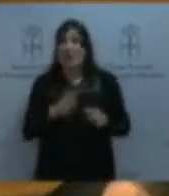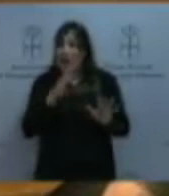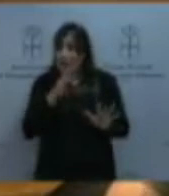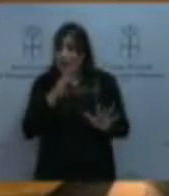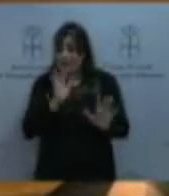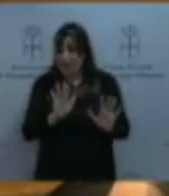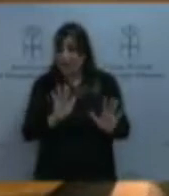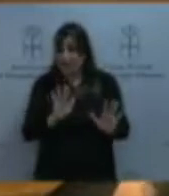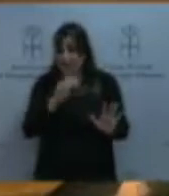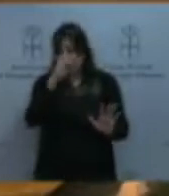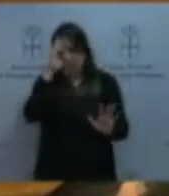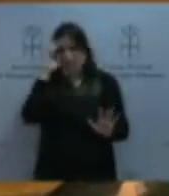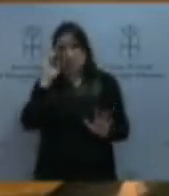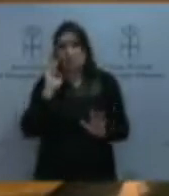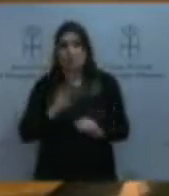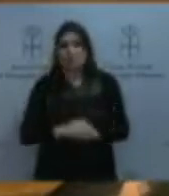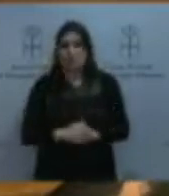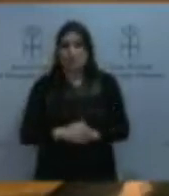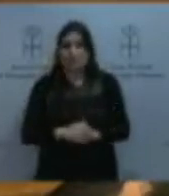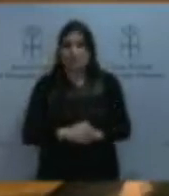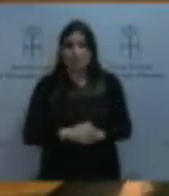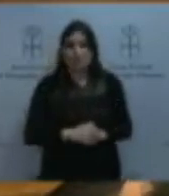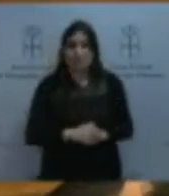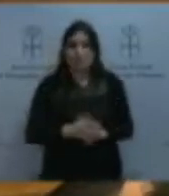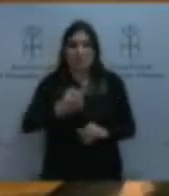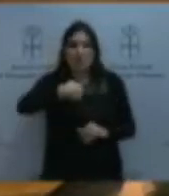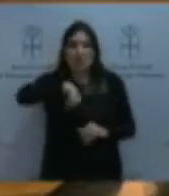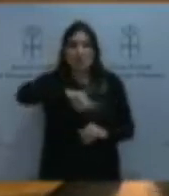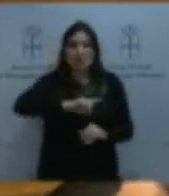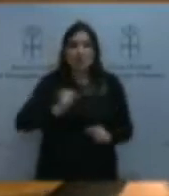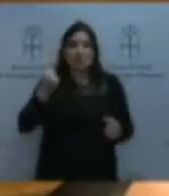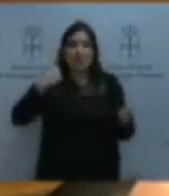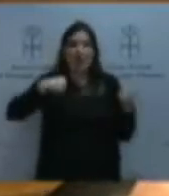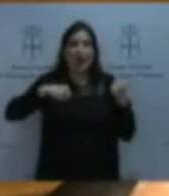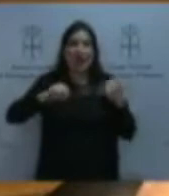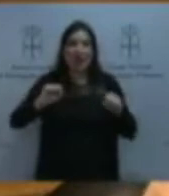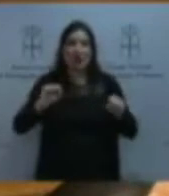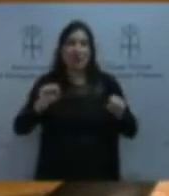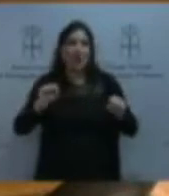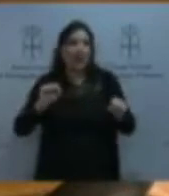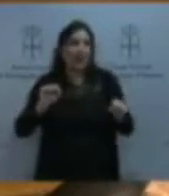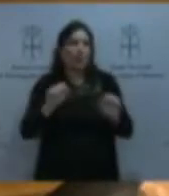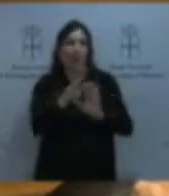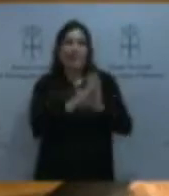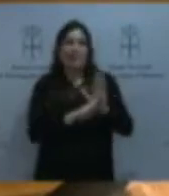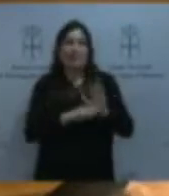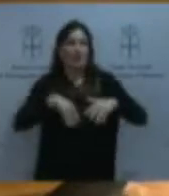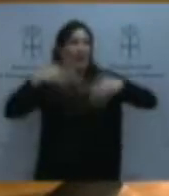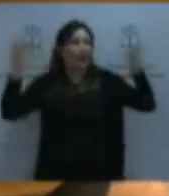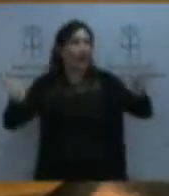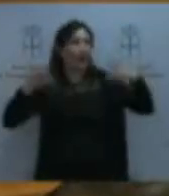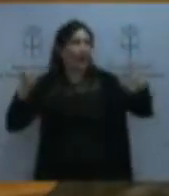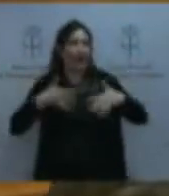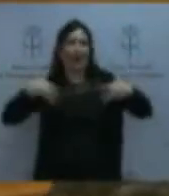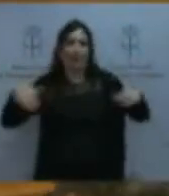lo que no podemos es actuar con medidas de carácter arbitrista. A usted le gusta mucho algunas de ellas. Y también tenemos que estar situados